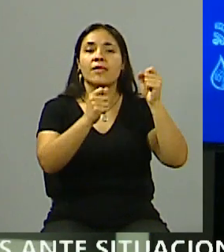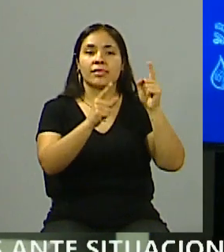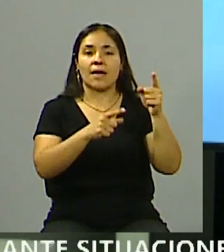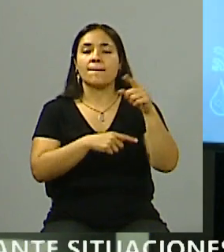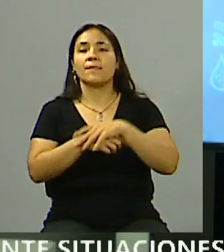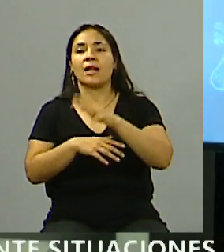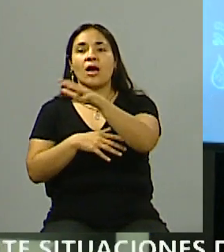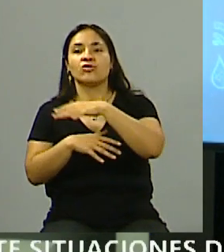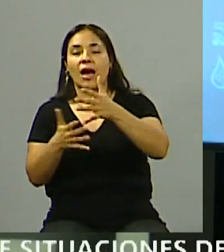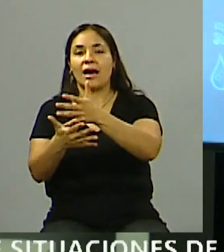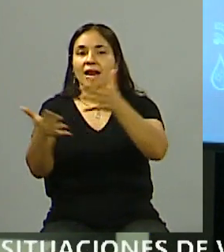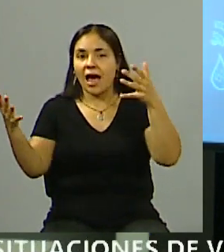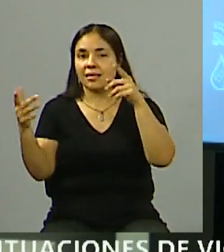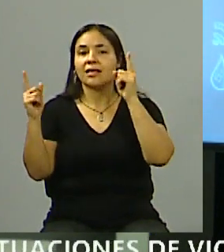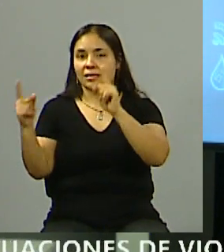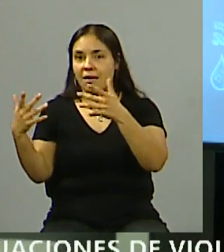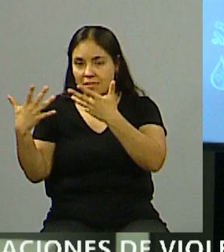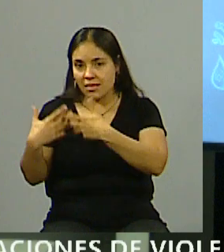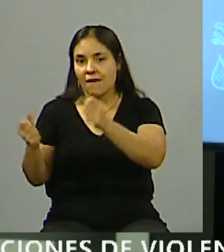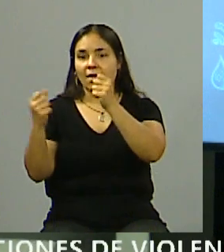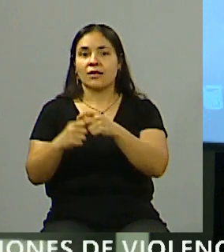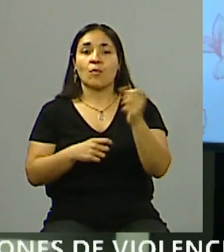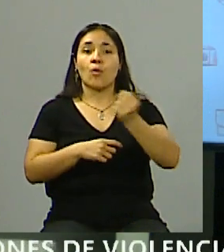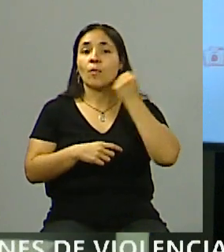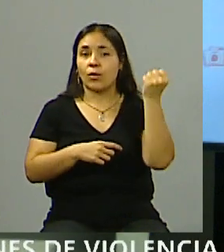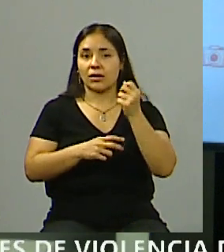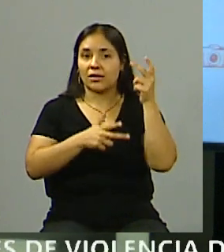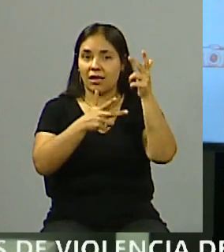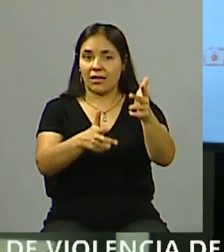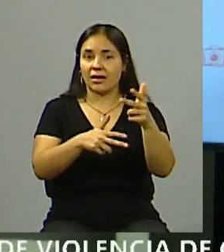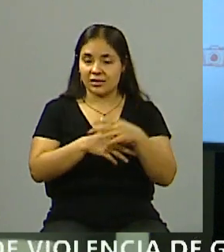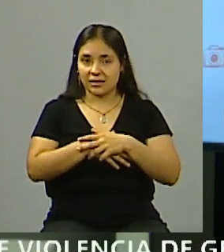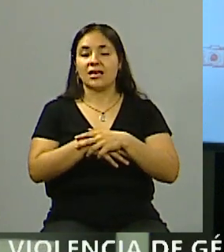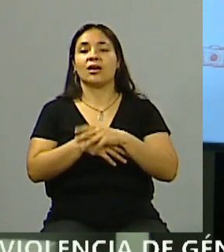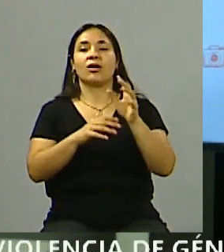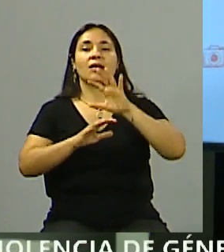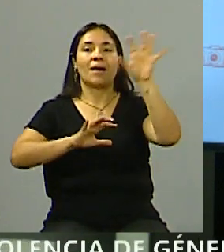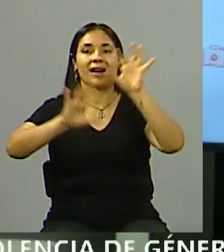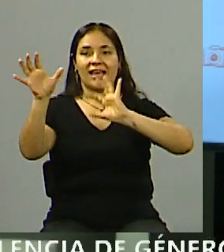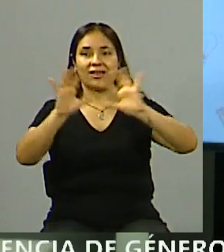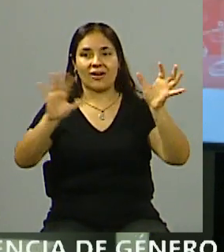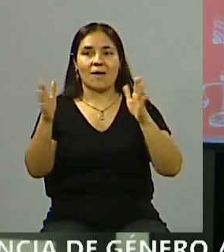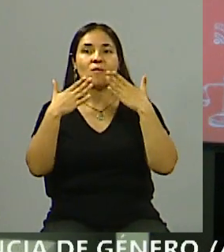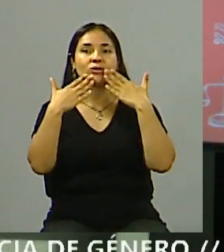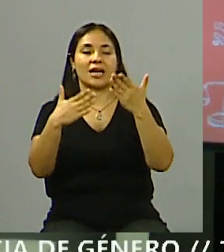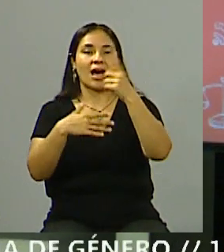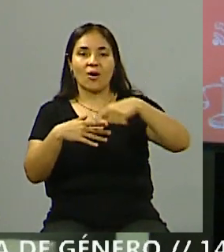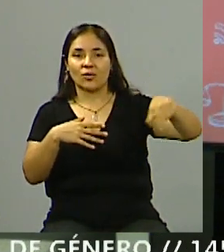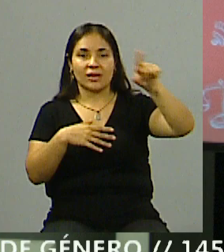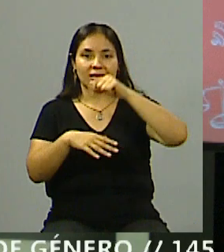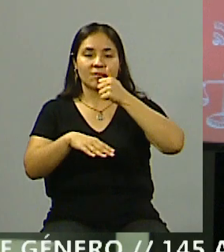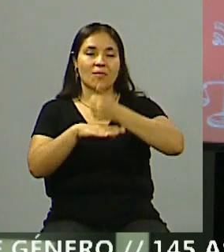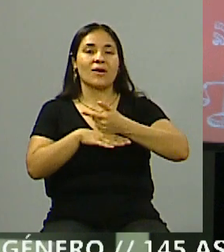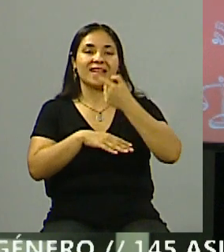ciudades más grandes. Así que, digo, eso también me parece muy importante a nivel regional. Muchas gracias a ustedes por el